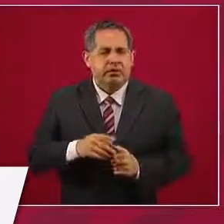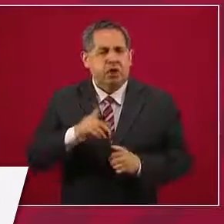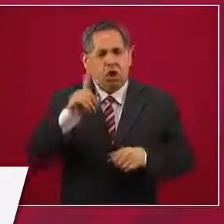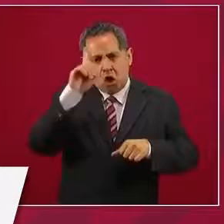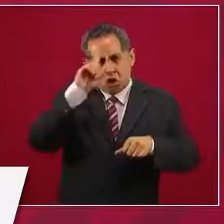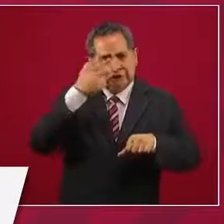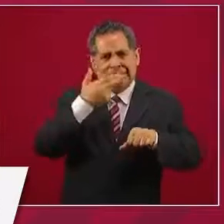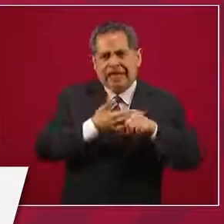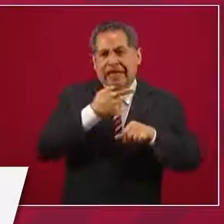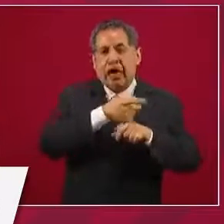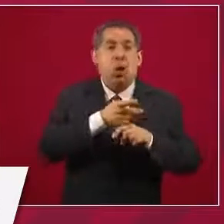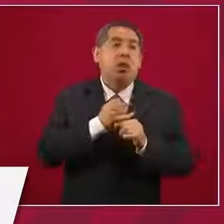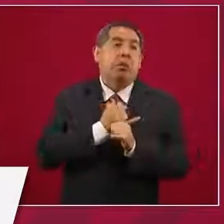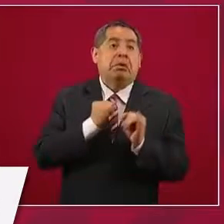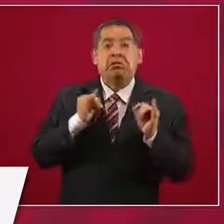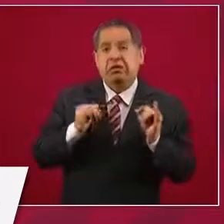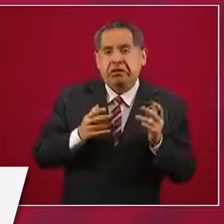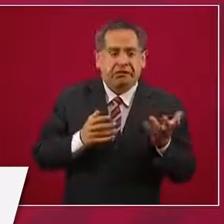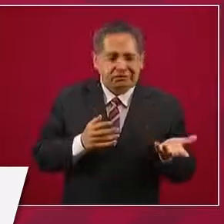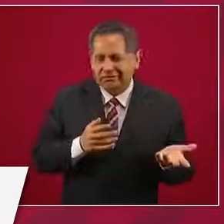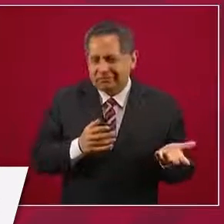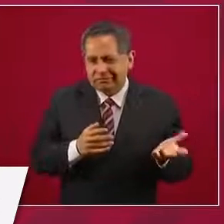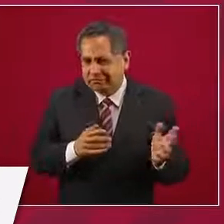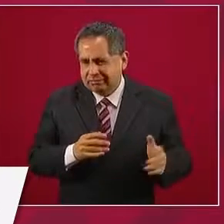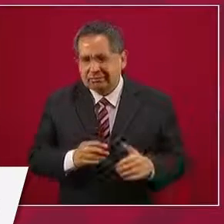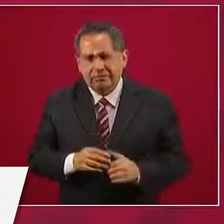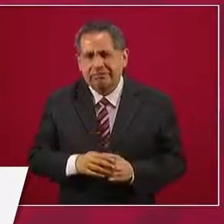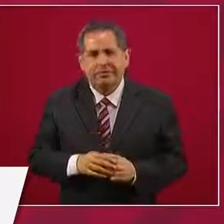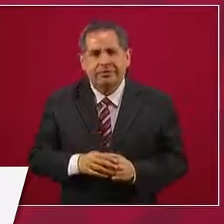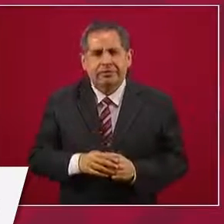consejeros supuestamente independientes,